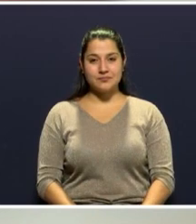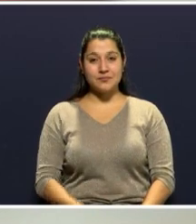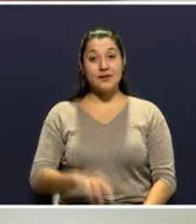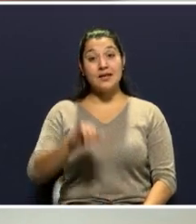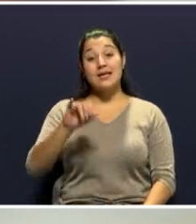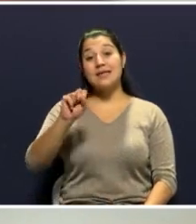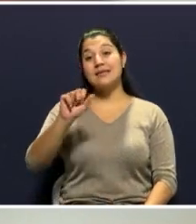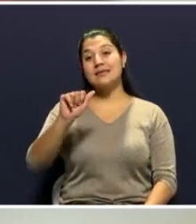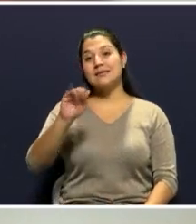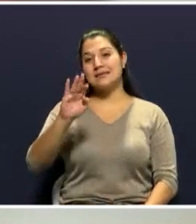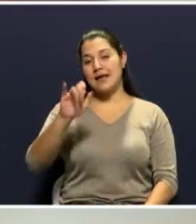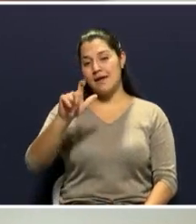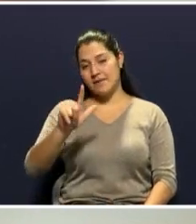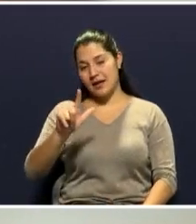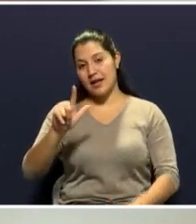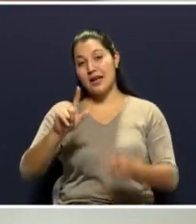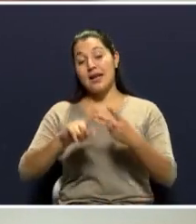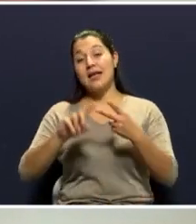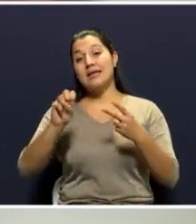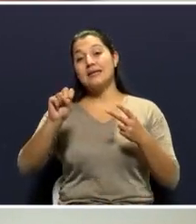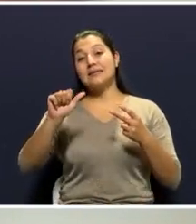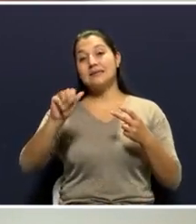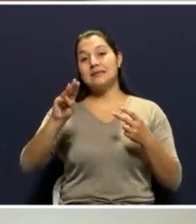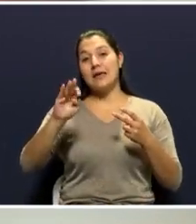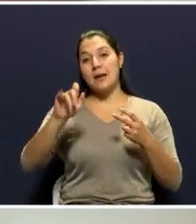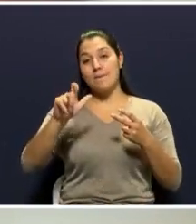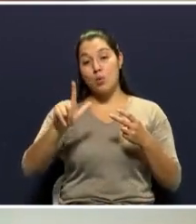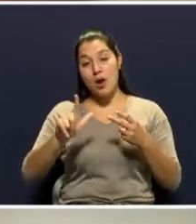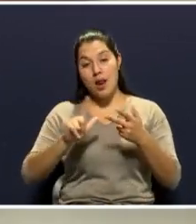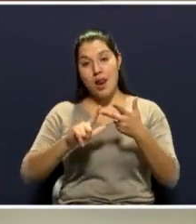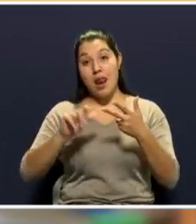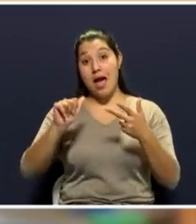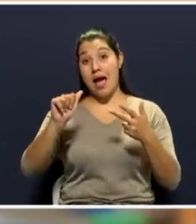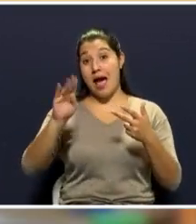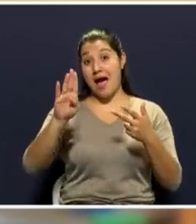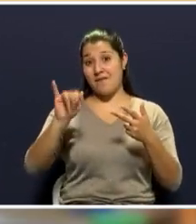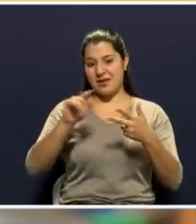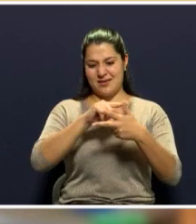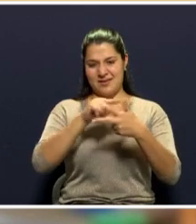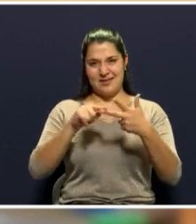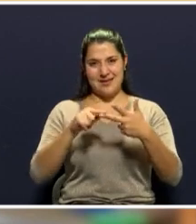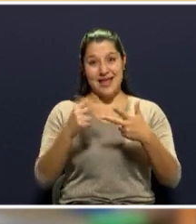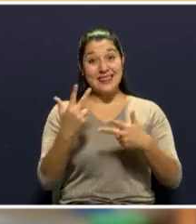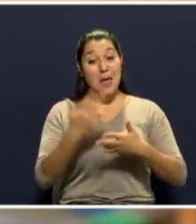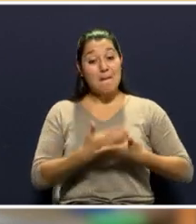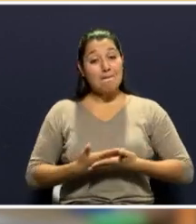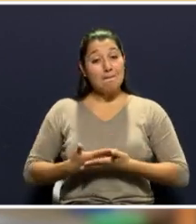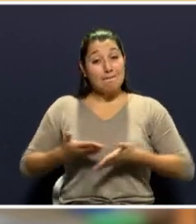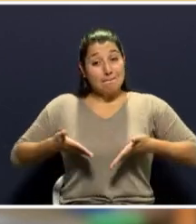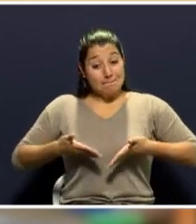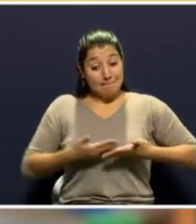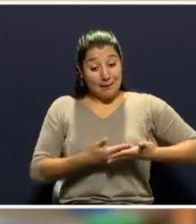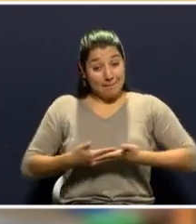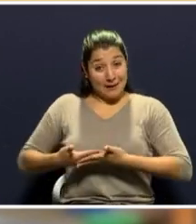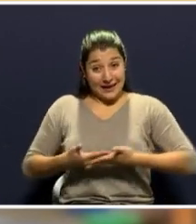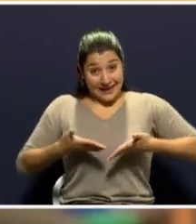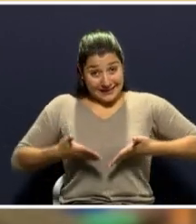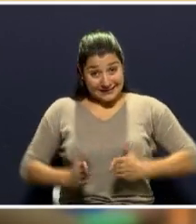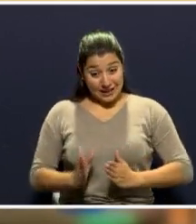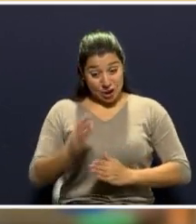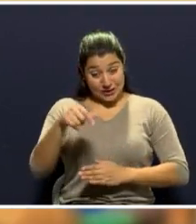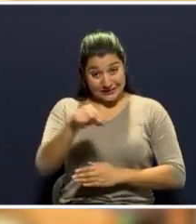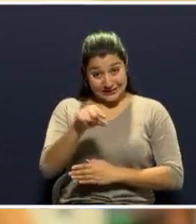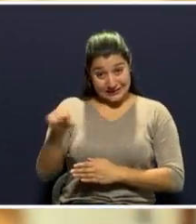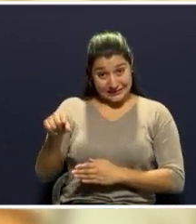Isabel Lucía, Samuel y Abby son los 3 bebitos que nacieron en estos días por medio de la fertilización in vitro. El